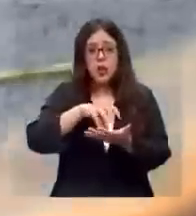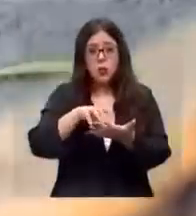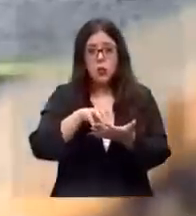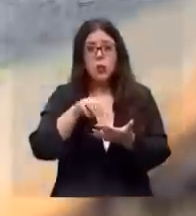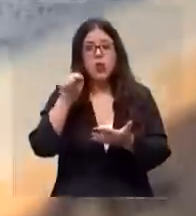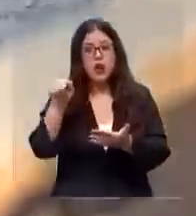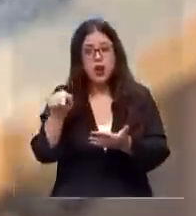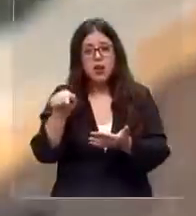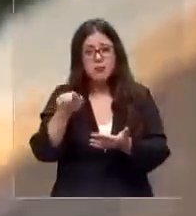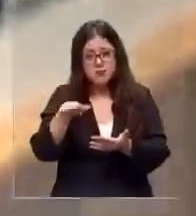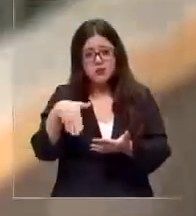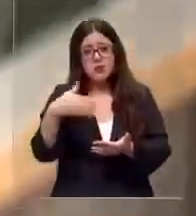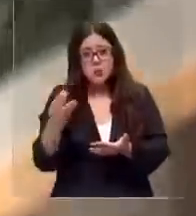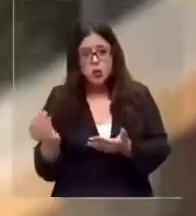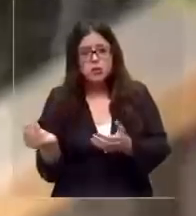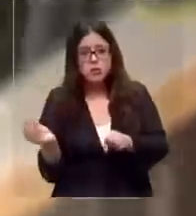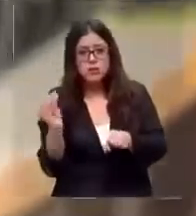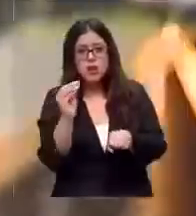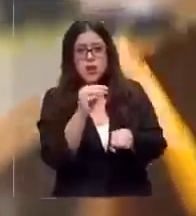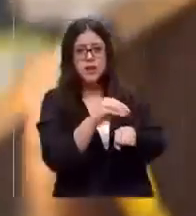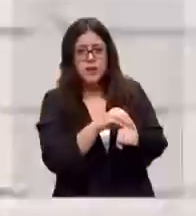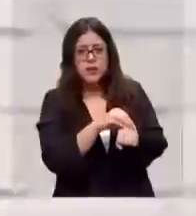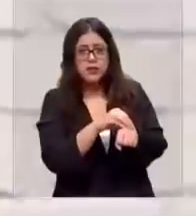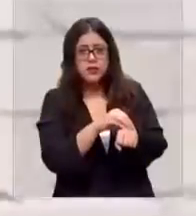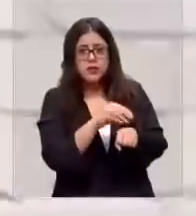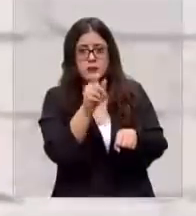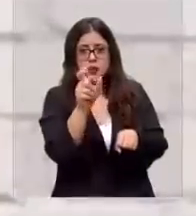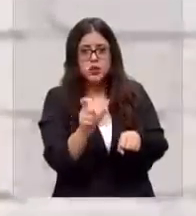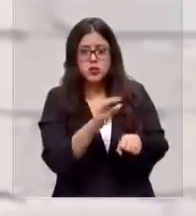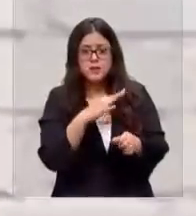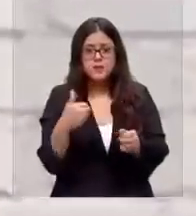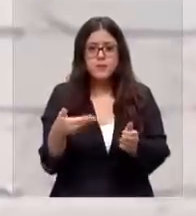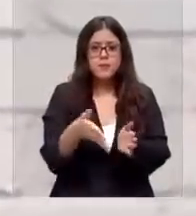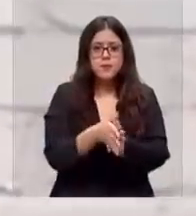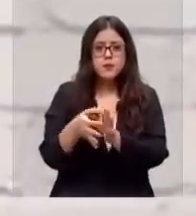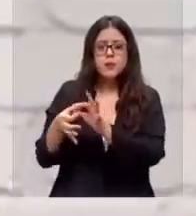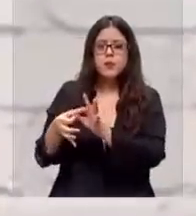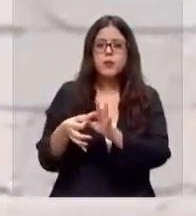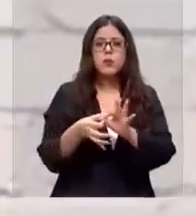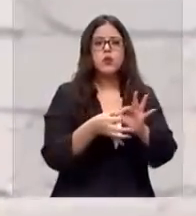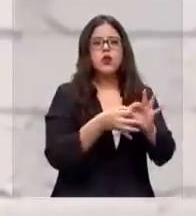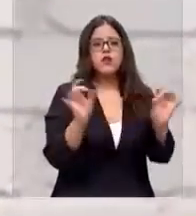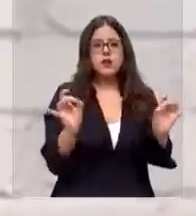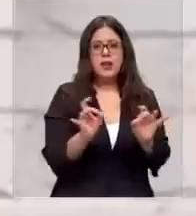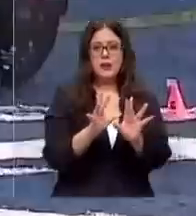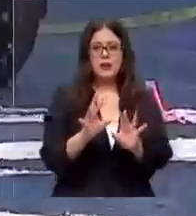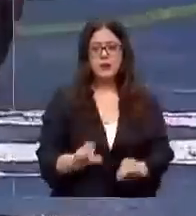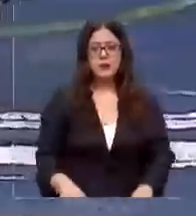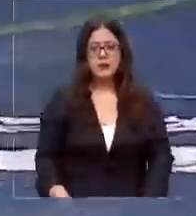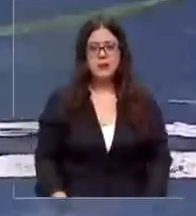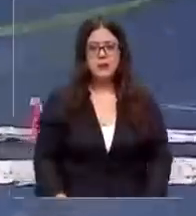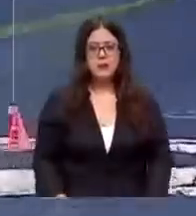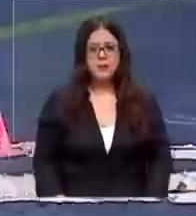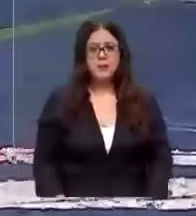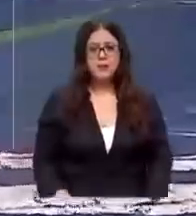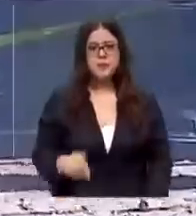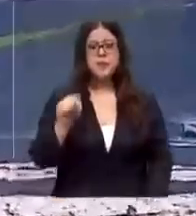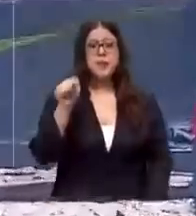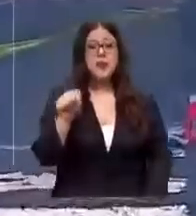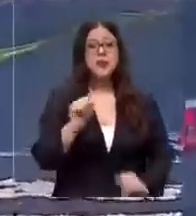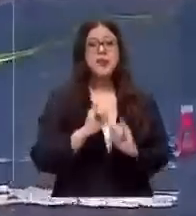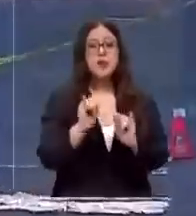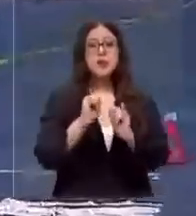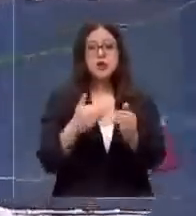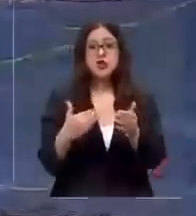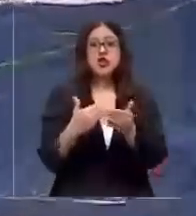constata posteriormente que el mismo fallece producto de la gravedad de sus lesiones. Según fuentes